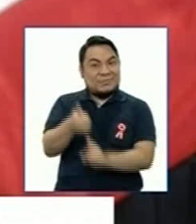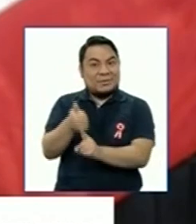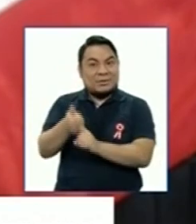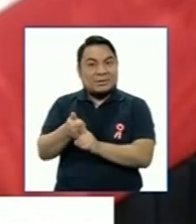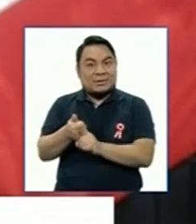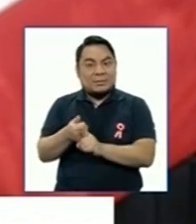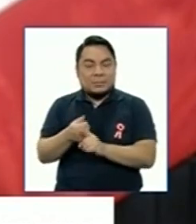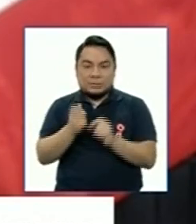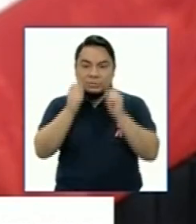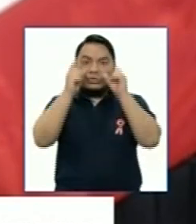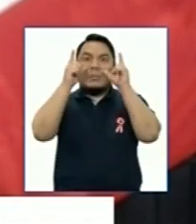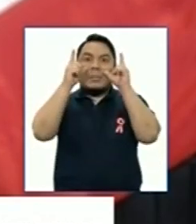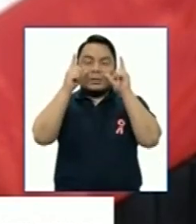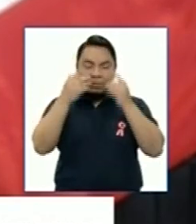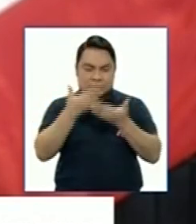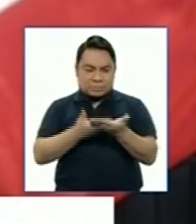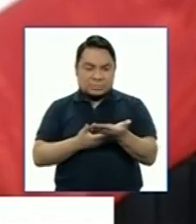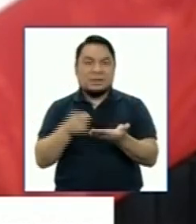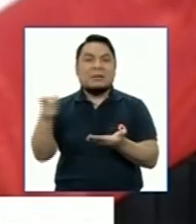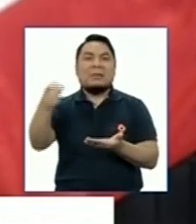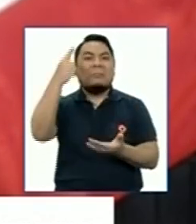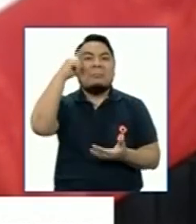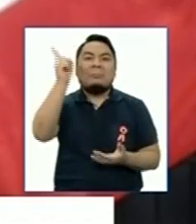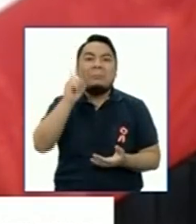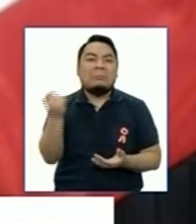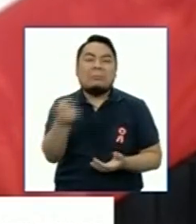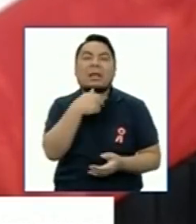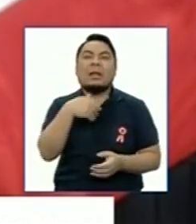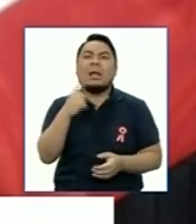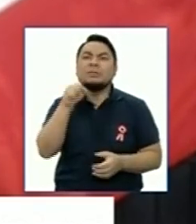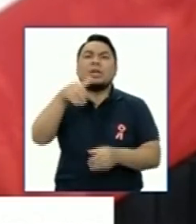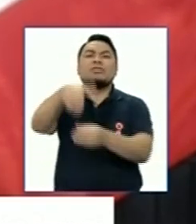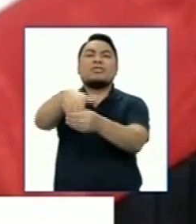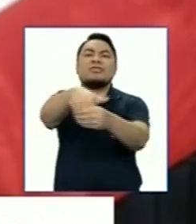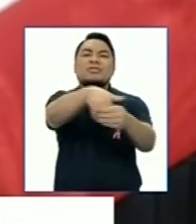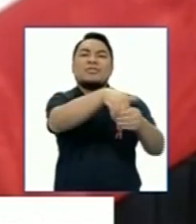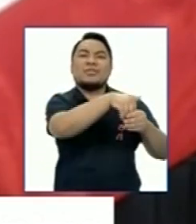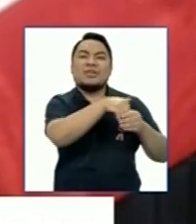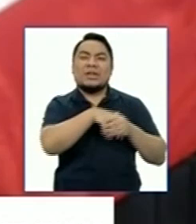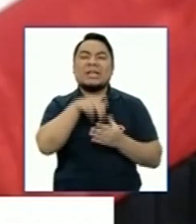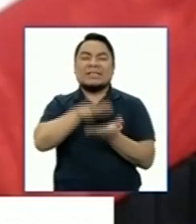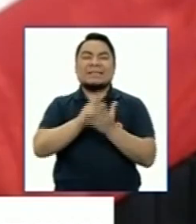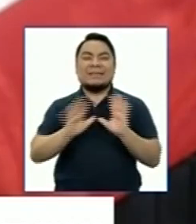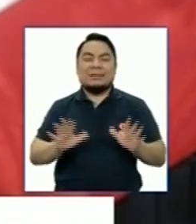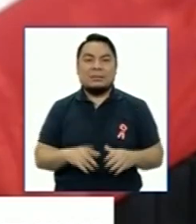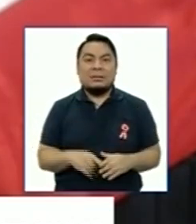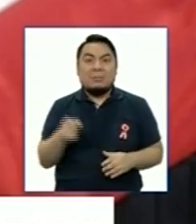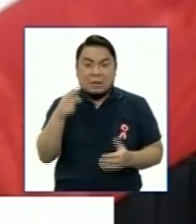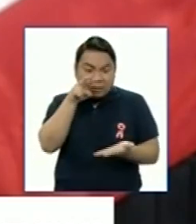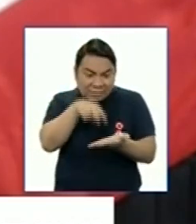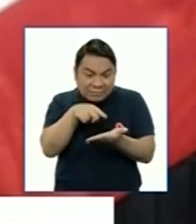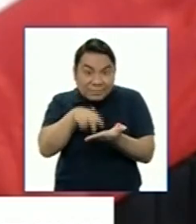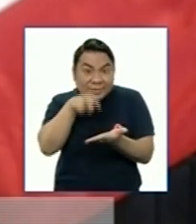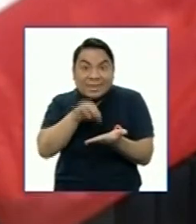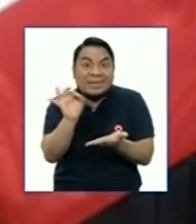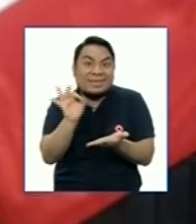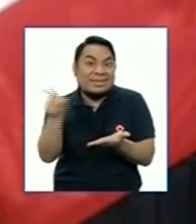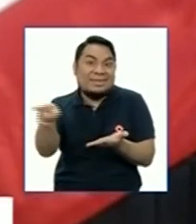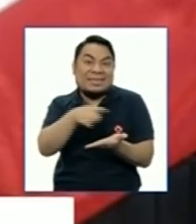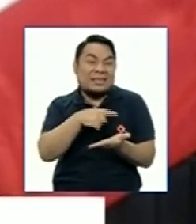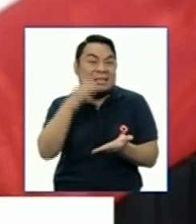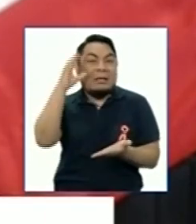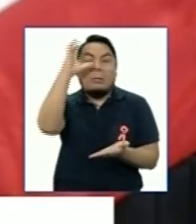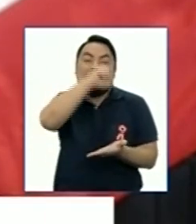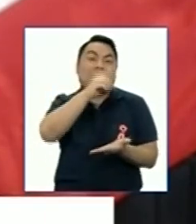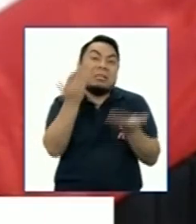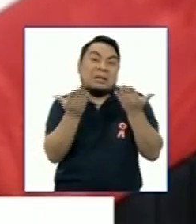lo cual creo lo favorece porque la culpa al final no es de nadie no es cierto hay una suerte como de fuente obejuna y no hay individualismos que puedan